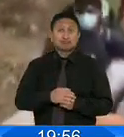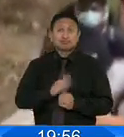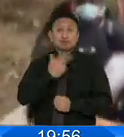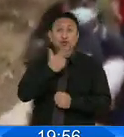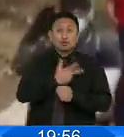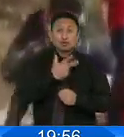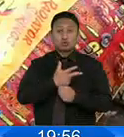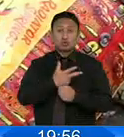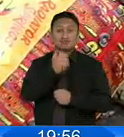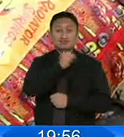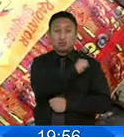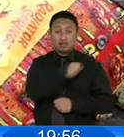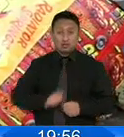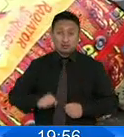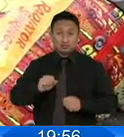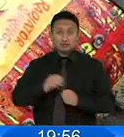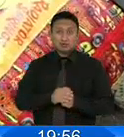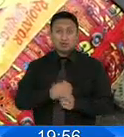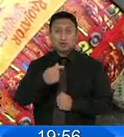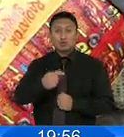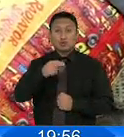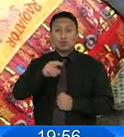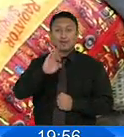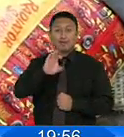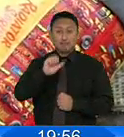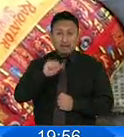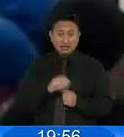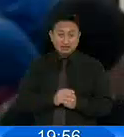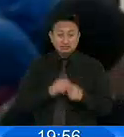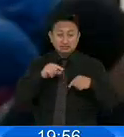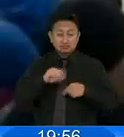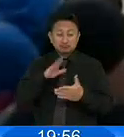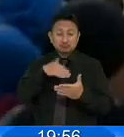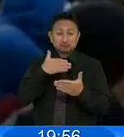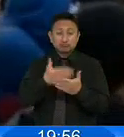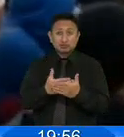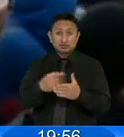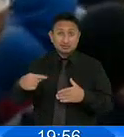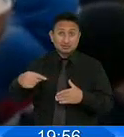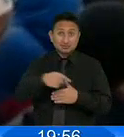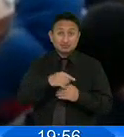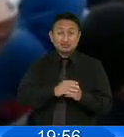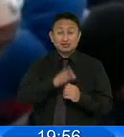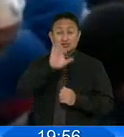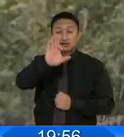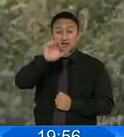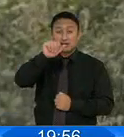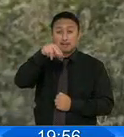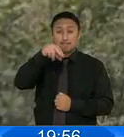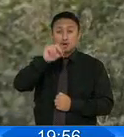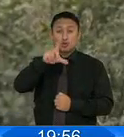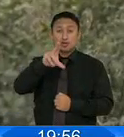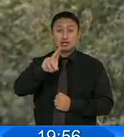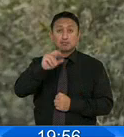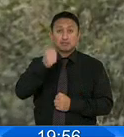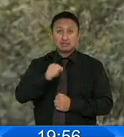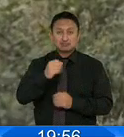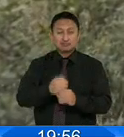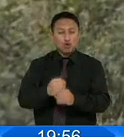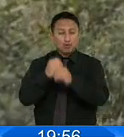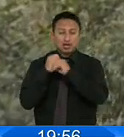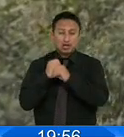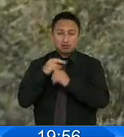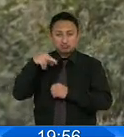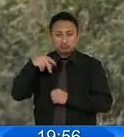Salvador, quienes en su intento de alcanzar el sueño americano deben atravesar por Tamaulipas, un paso obligado para